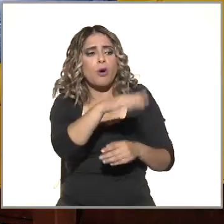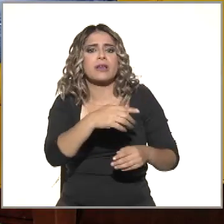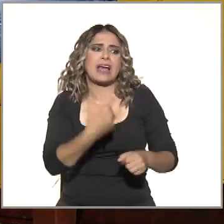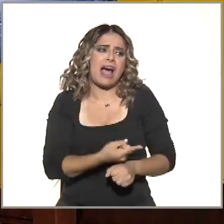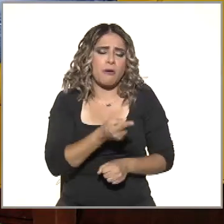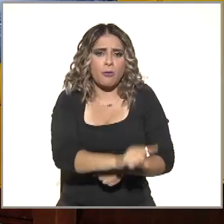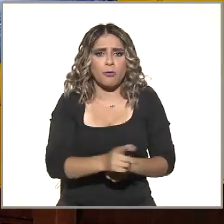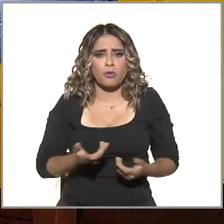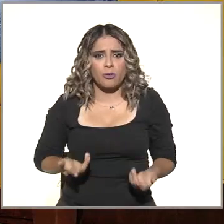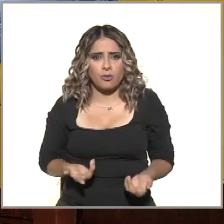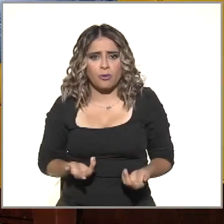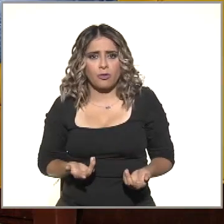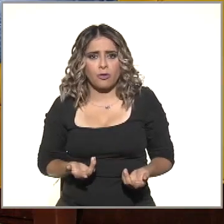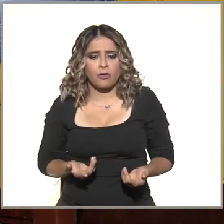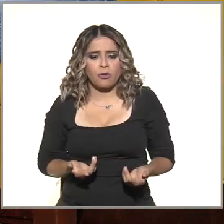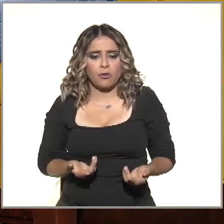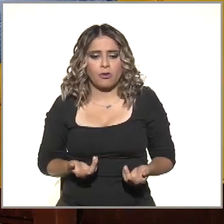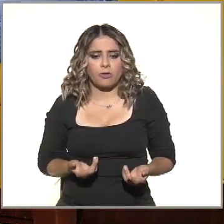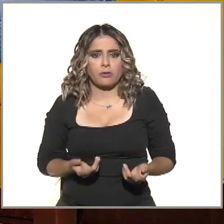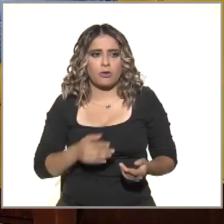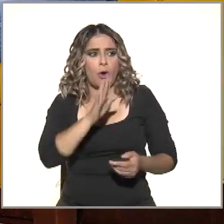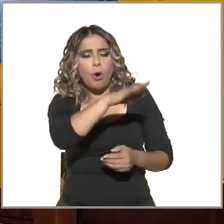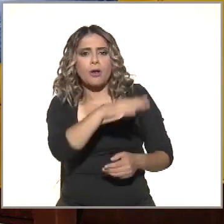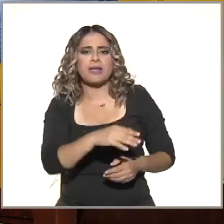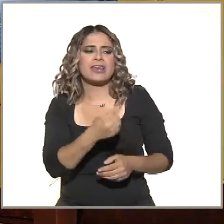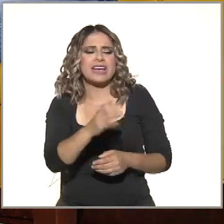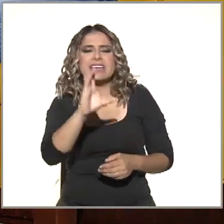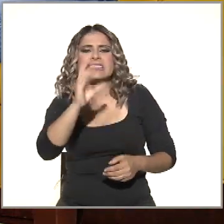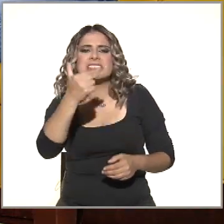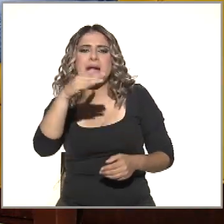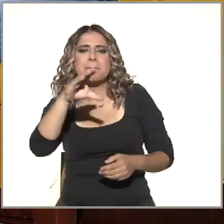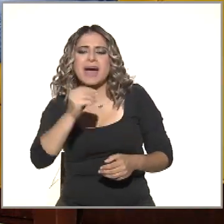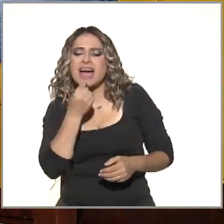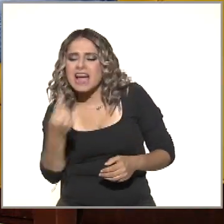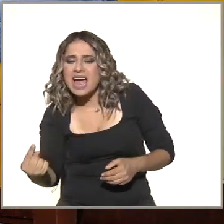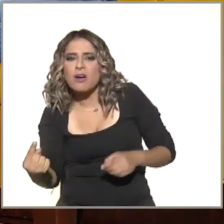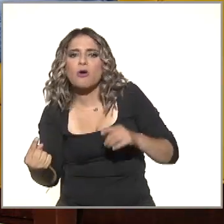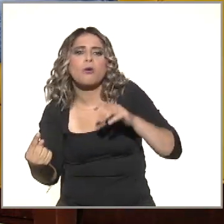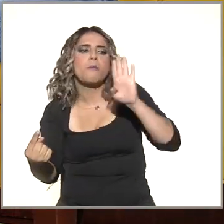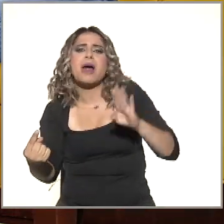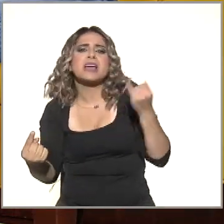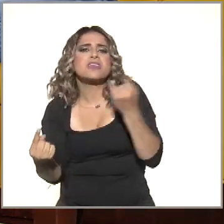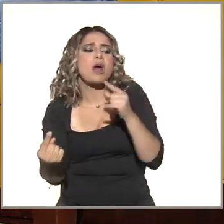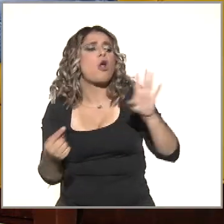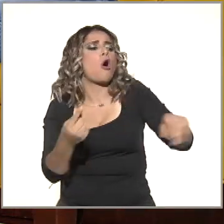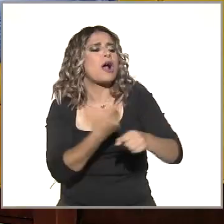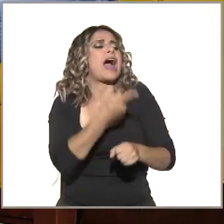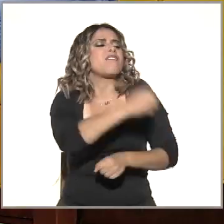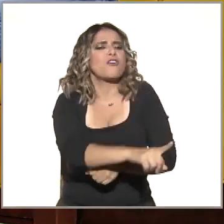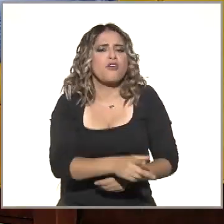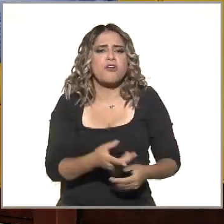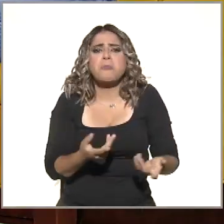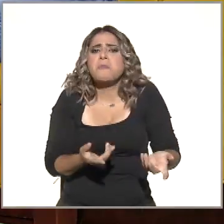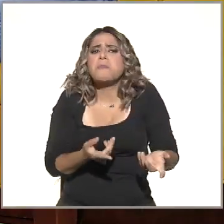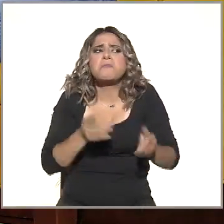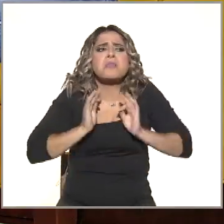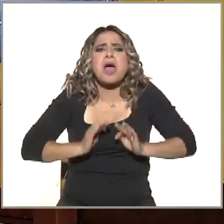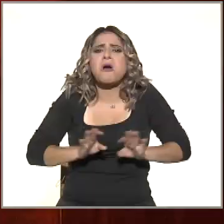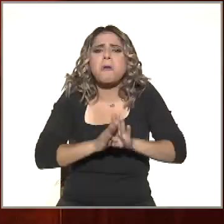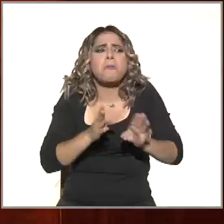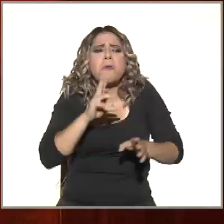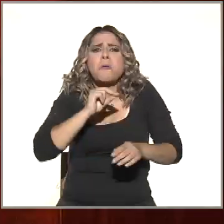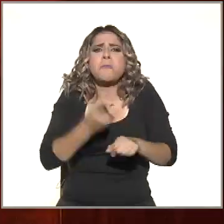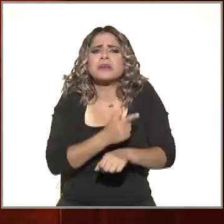cabrón, pues es oye chamaco, ¿no? Probablemente esto sea muy tranquilo, pero si